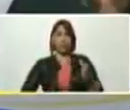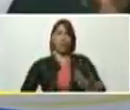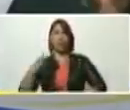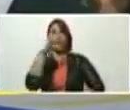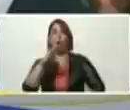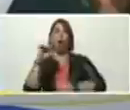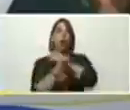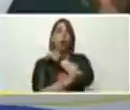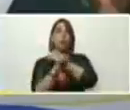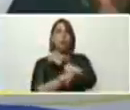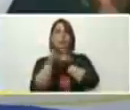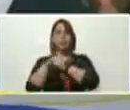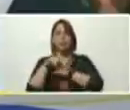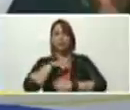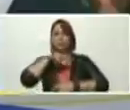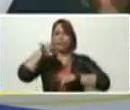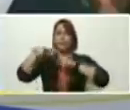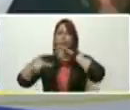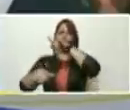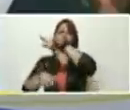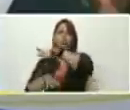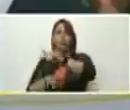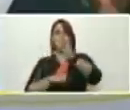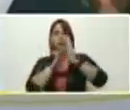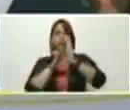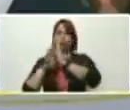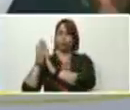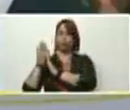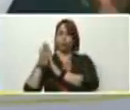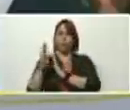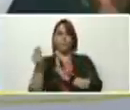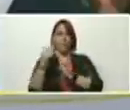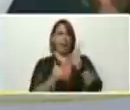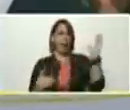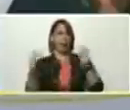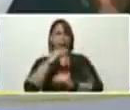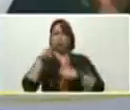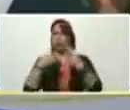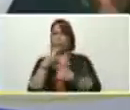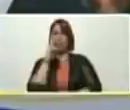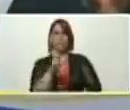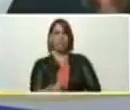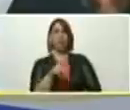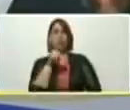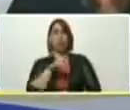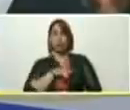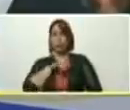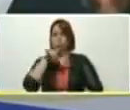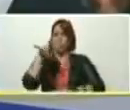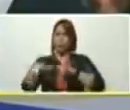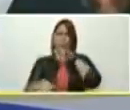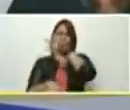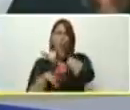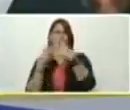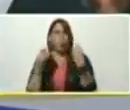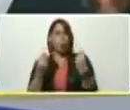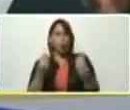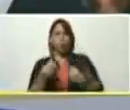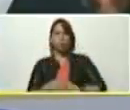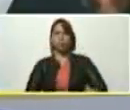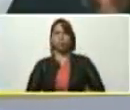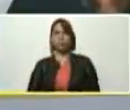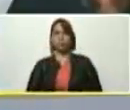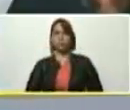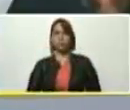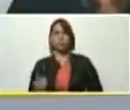Conviasa al nivel de desarrollo más alto jamás visto en esa línea aérea. Jamás visto. Tiene